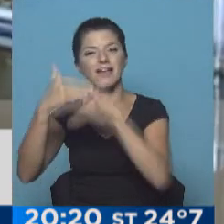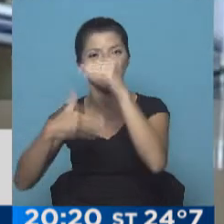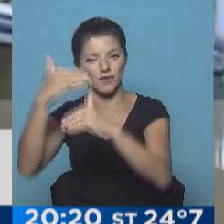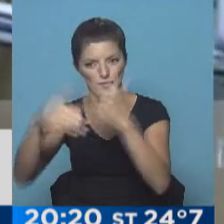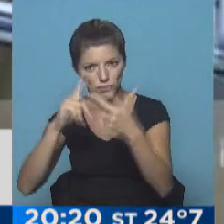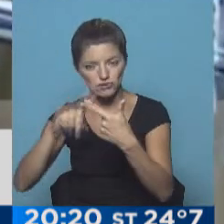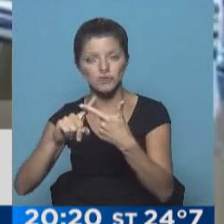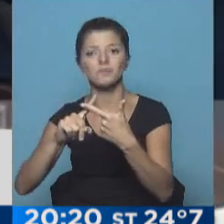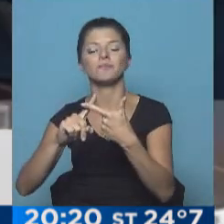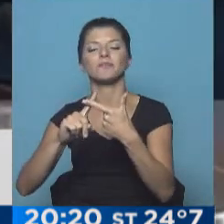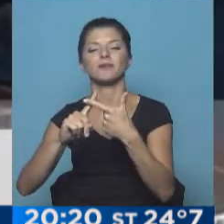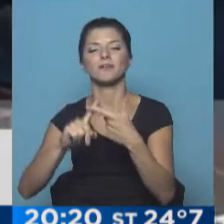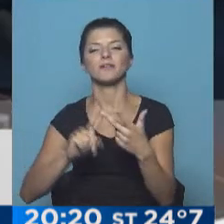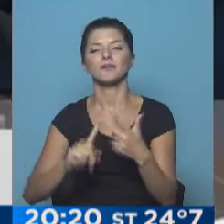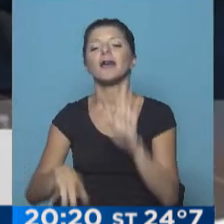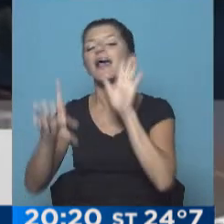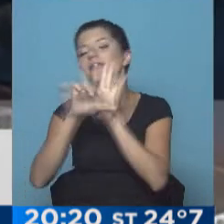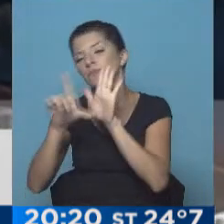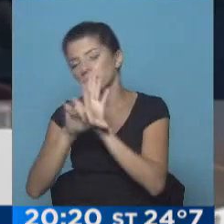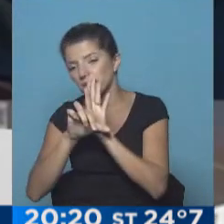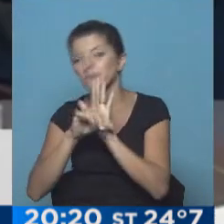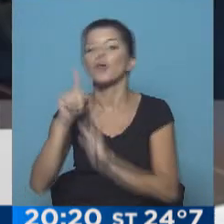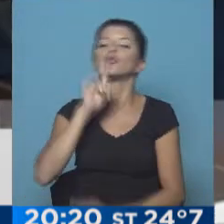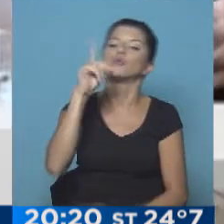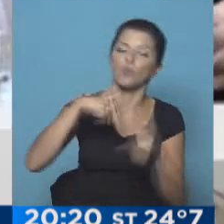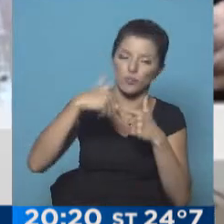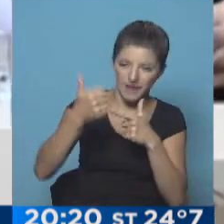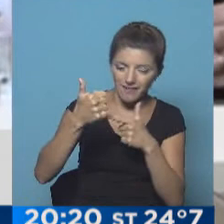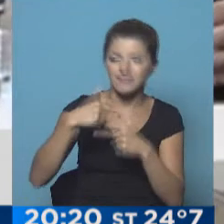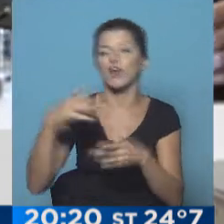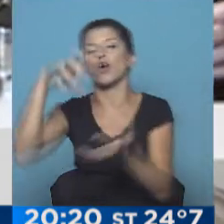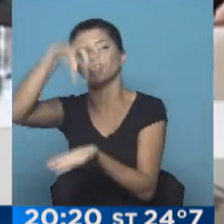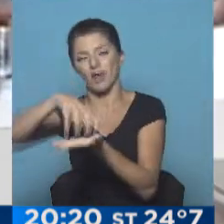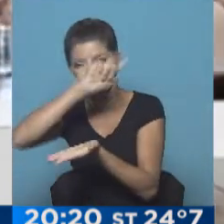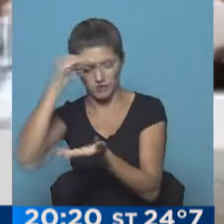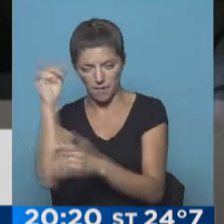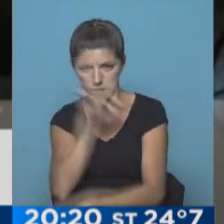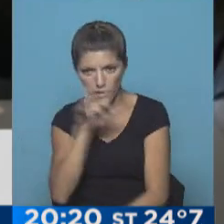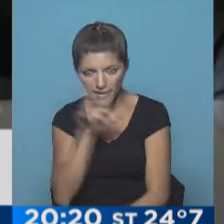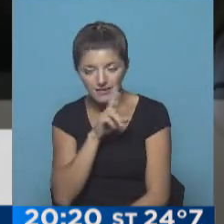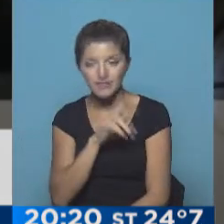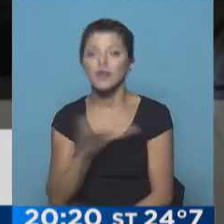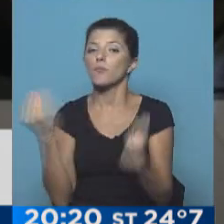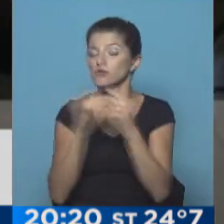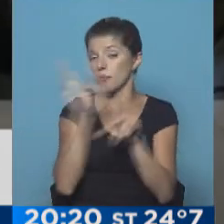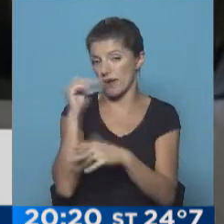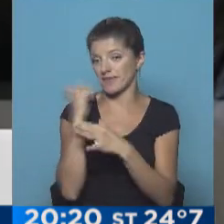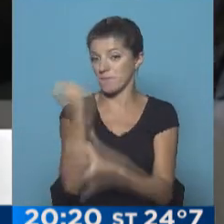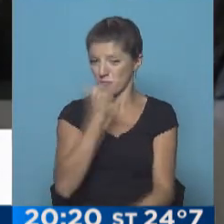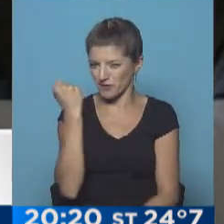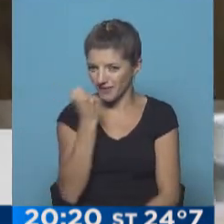Carolina Stanley, legisladoras Fabiana Túñez del Consejo Nacional de las Mujeres, quienes cumplen importantes roles y le